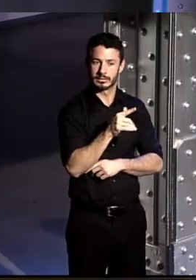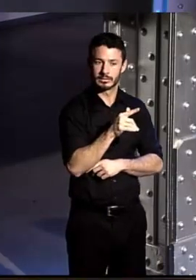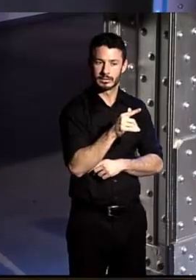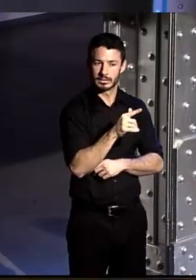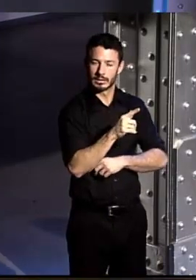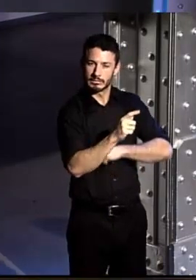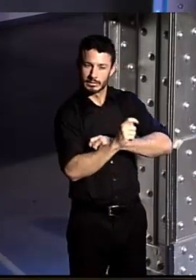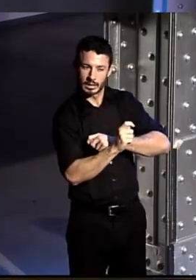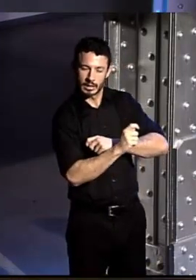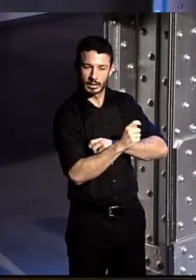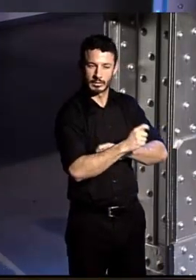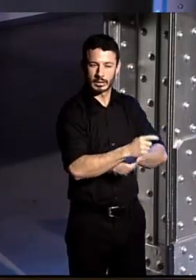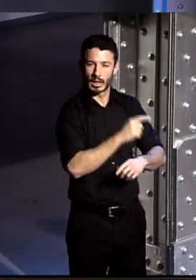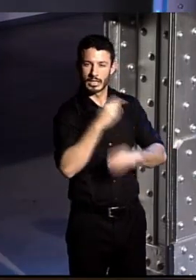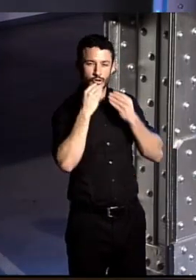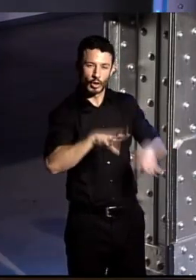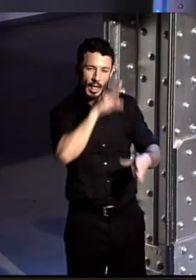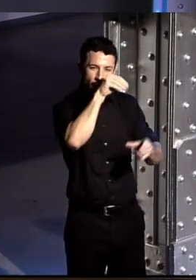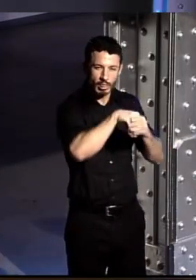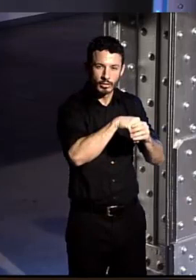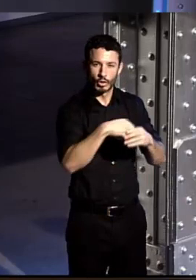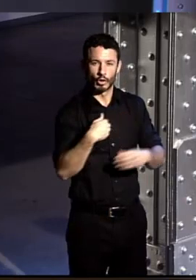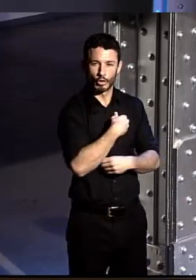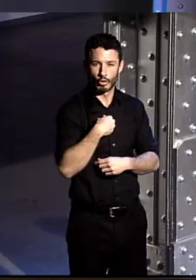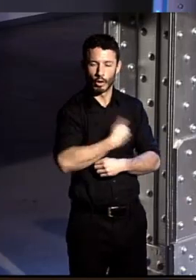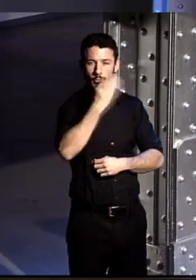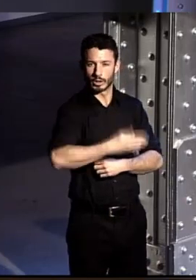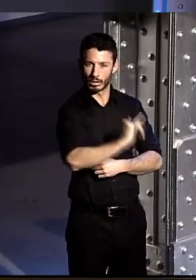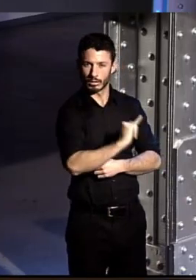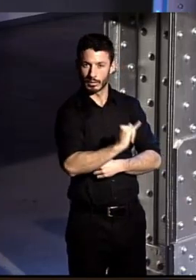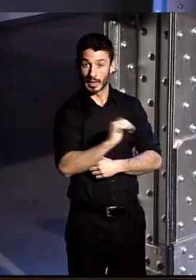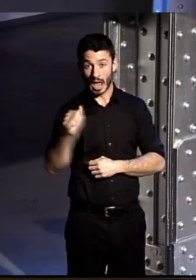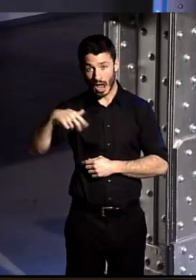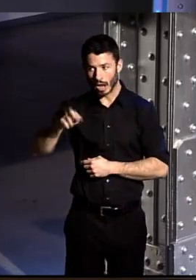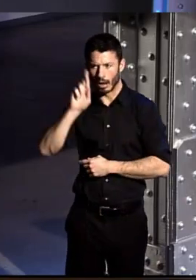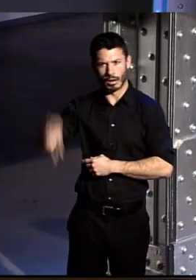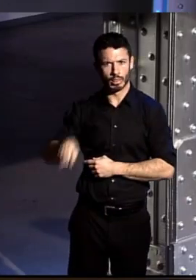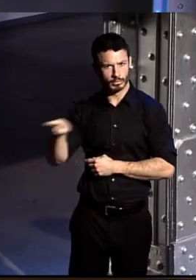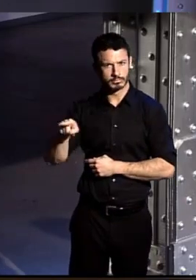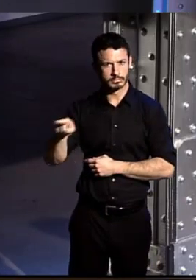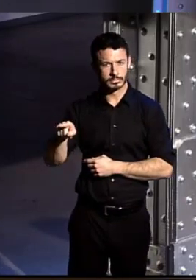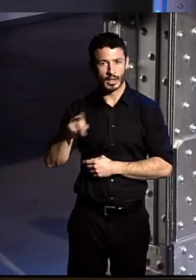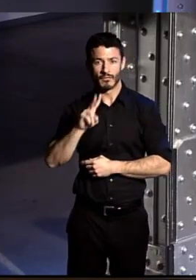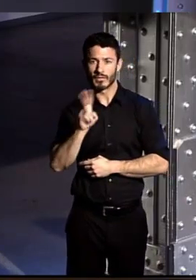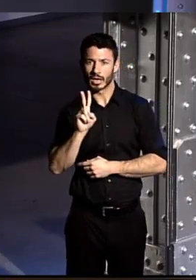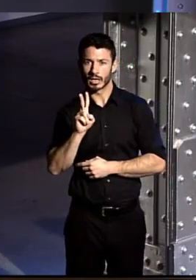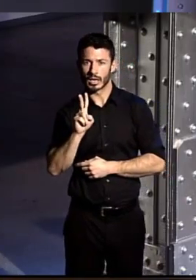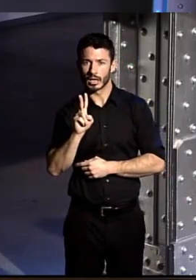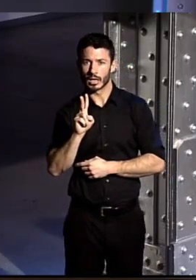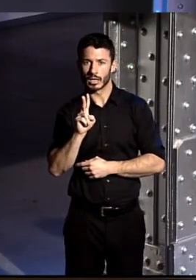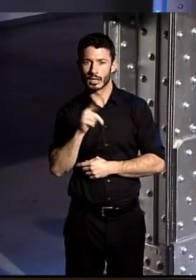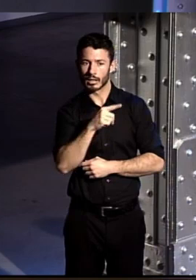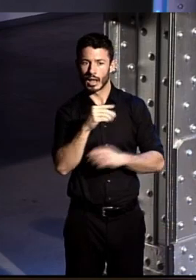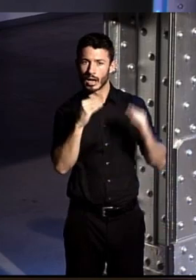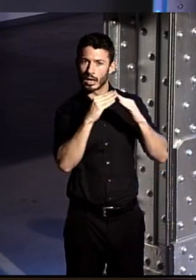estratégicamente muy bien colocados en las tramas. Y realmente Ana tiene razón al decir que son, o sea, lo que hace Verne, que es abrir